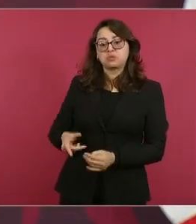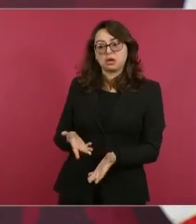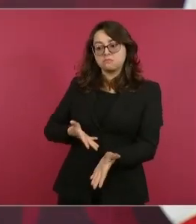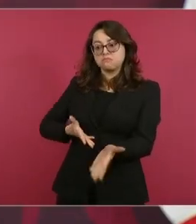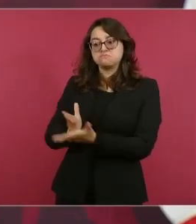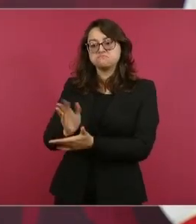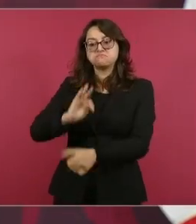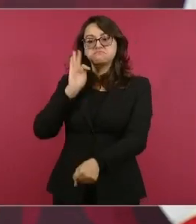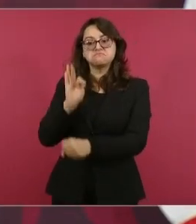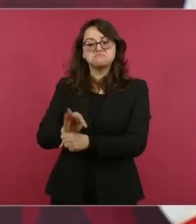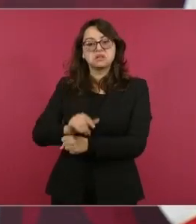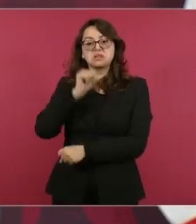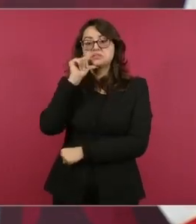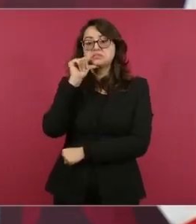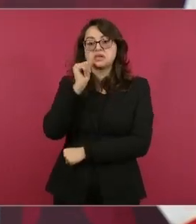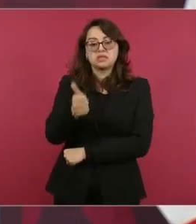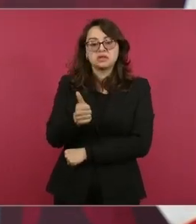sea,